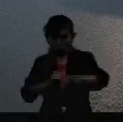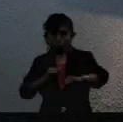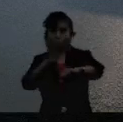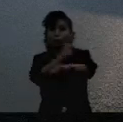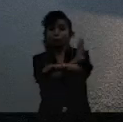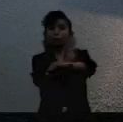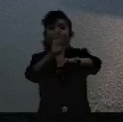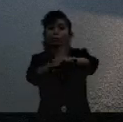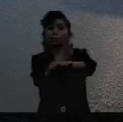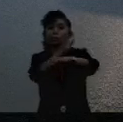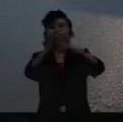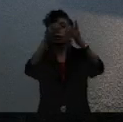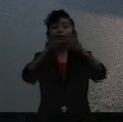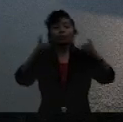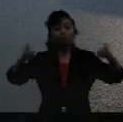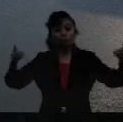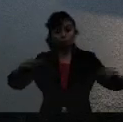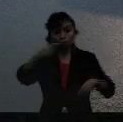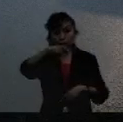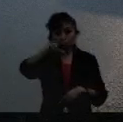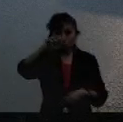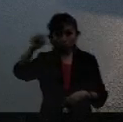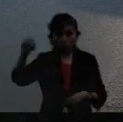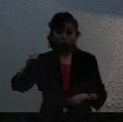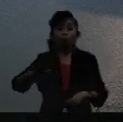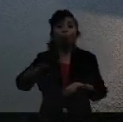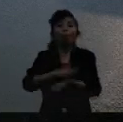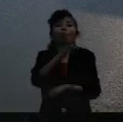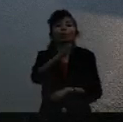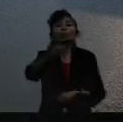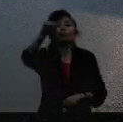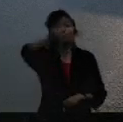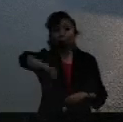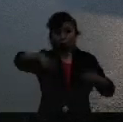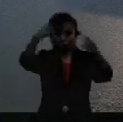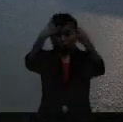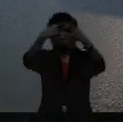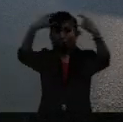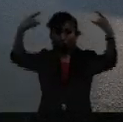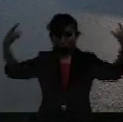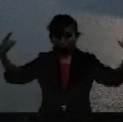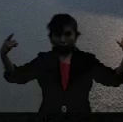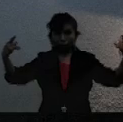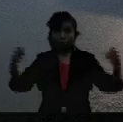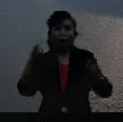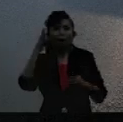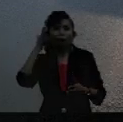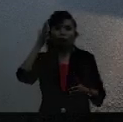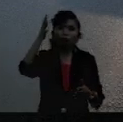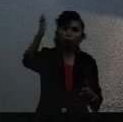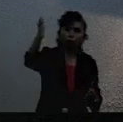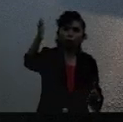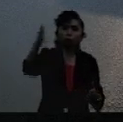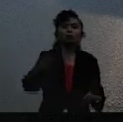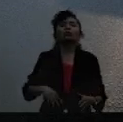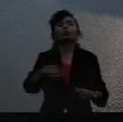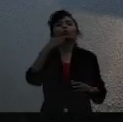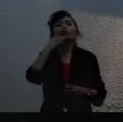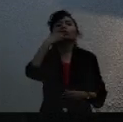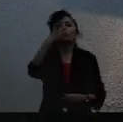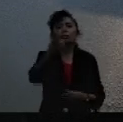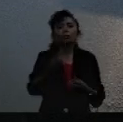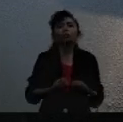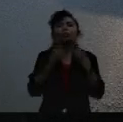desarrollo de Quintana ro y por eso hoy de Cara a la historia de cara al futuro confirmo nuestra